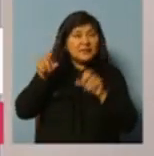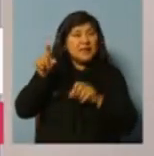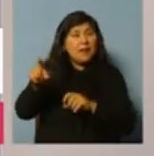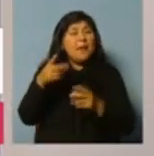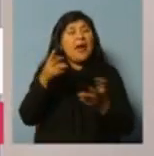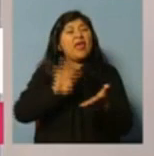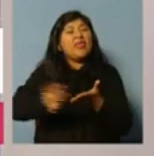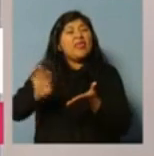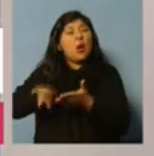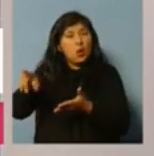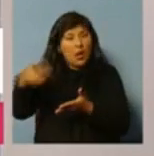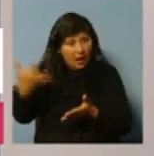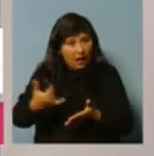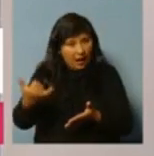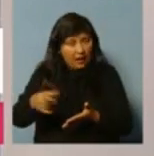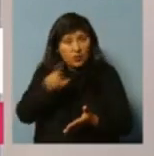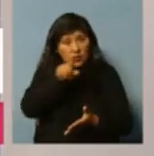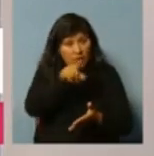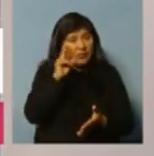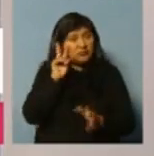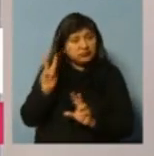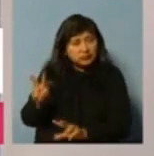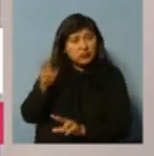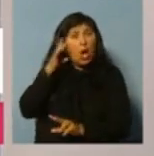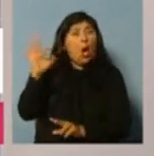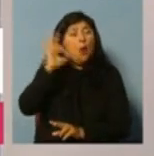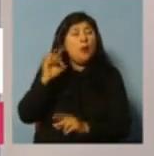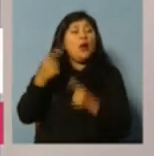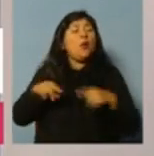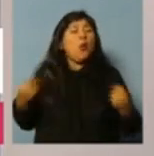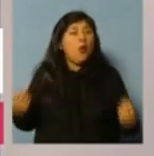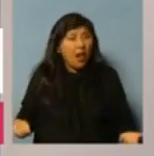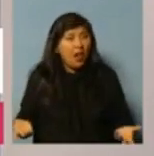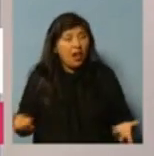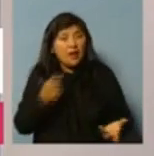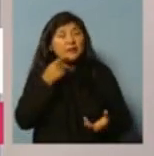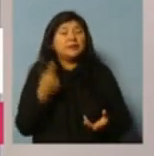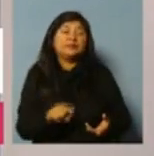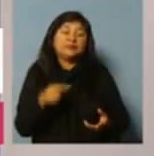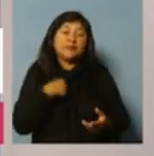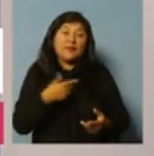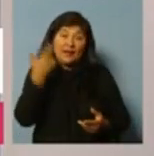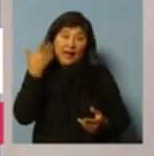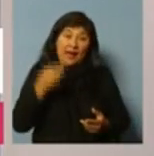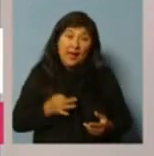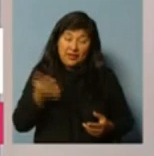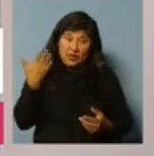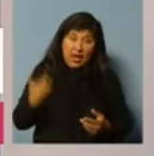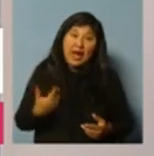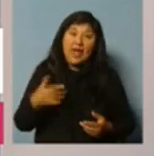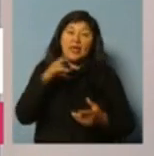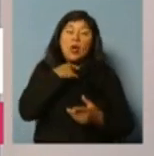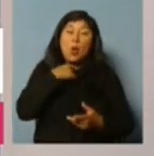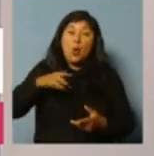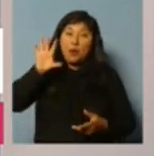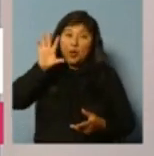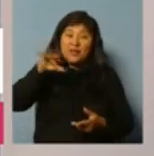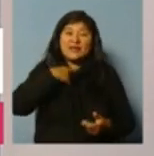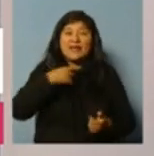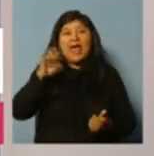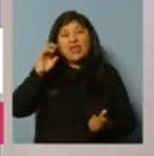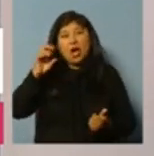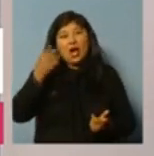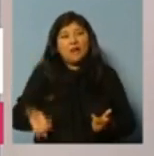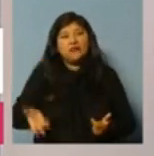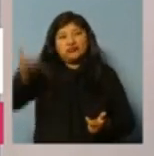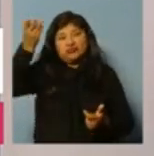partida en el año 2015 cuando es nuestra provincia no tenía deuda en dólares sea muchas veces hablamos de los valores nacionales que sube el dólar bono